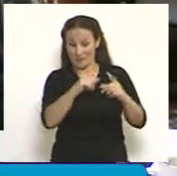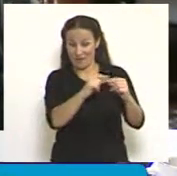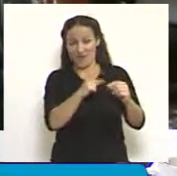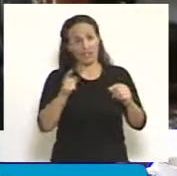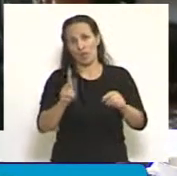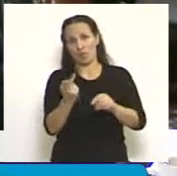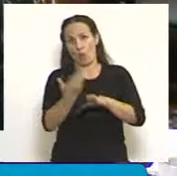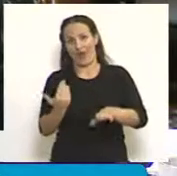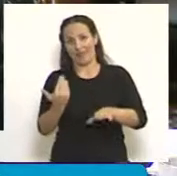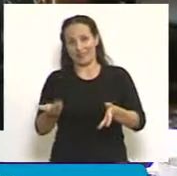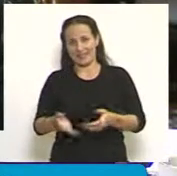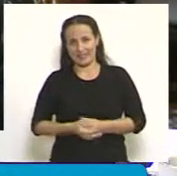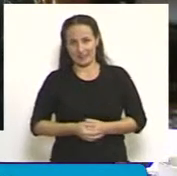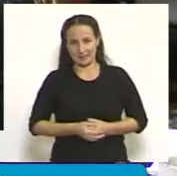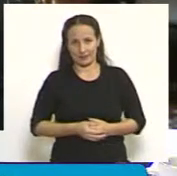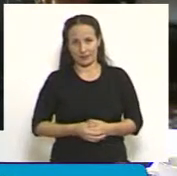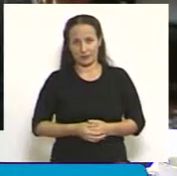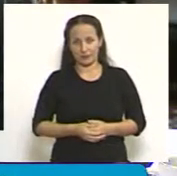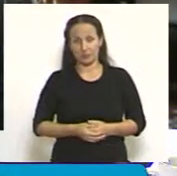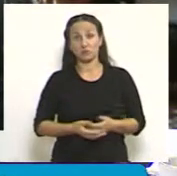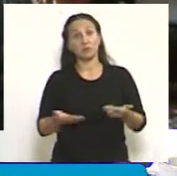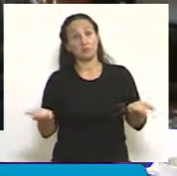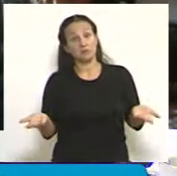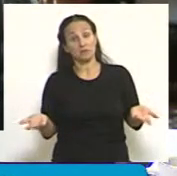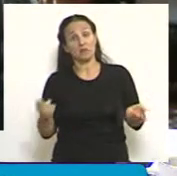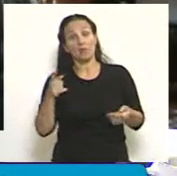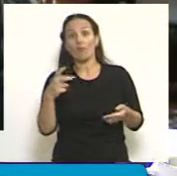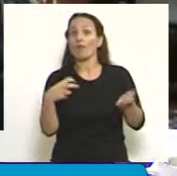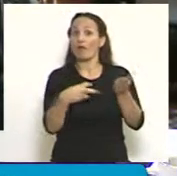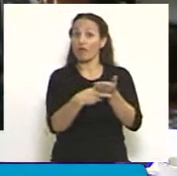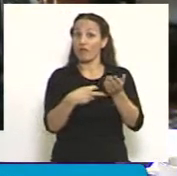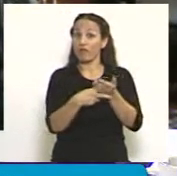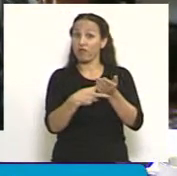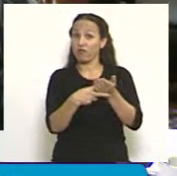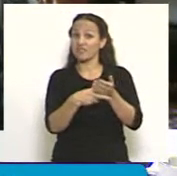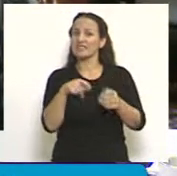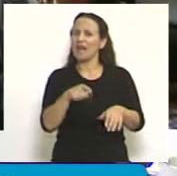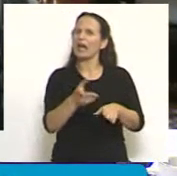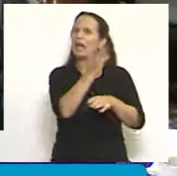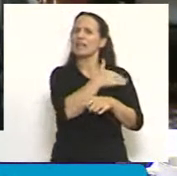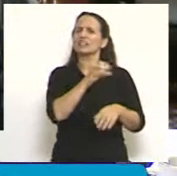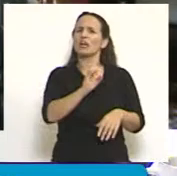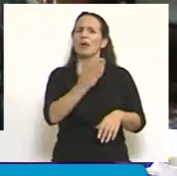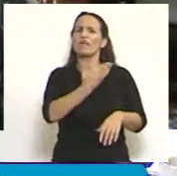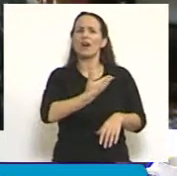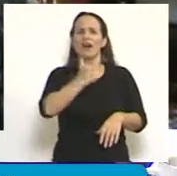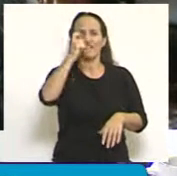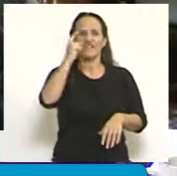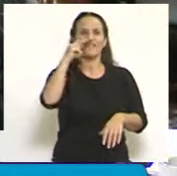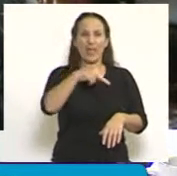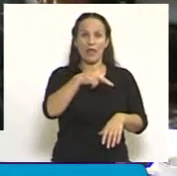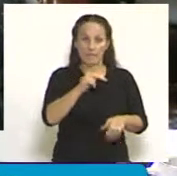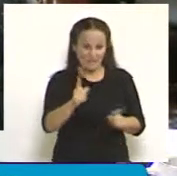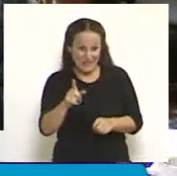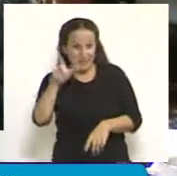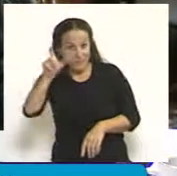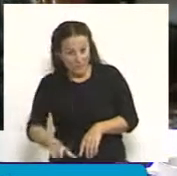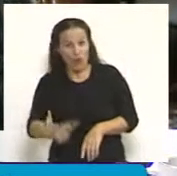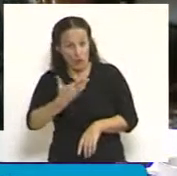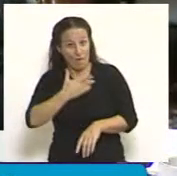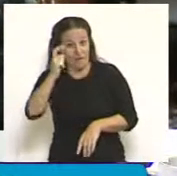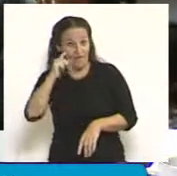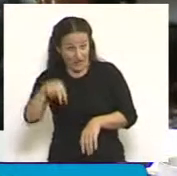organismos nacionales y federales que van a tener desempeño en la Ciudad Autónoma de Buenos Aires, razón